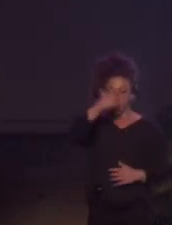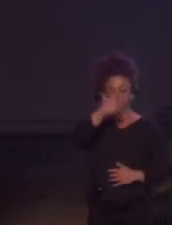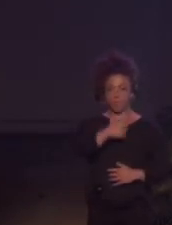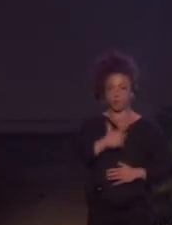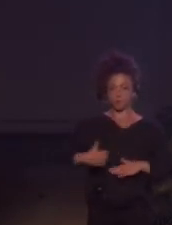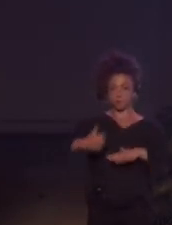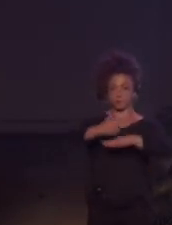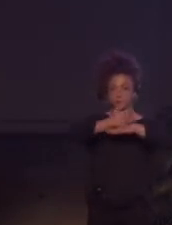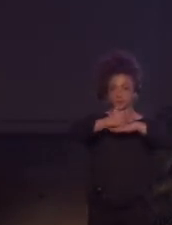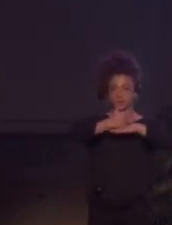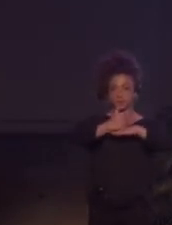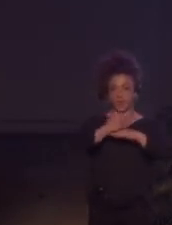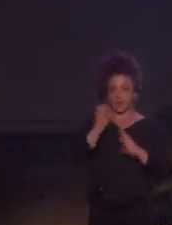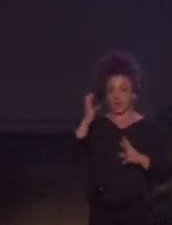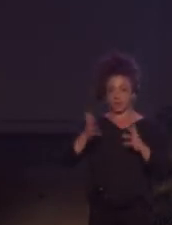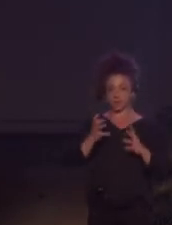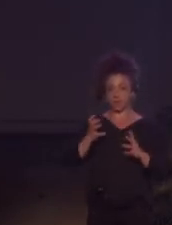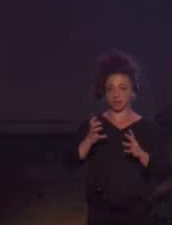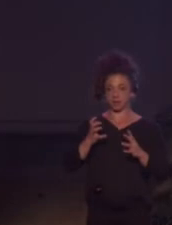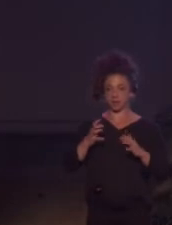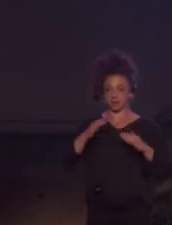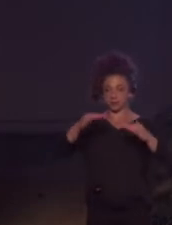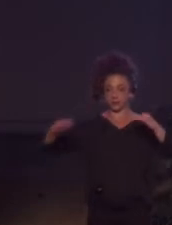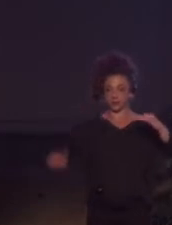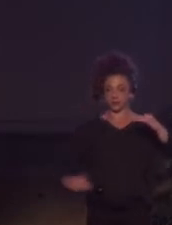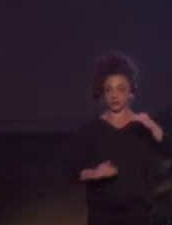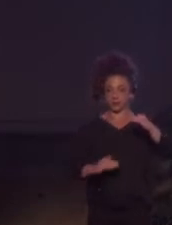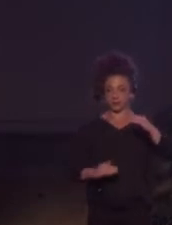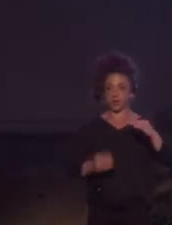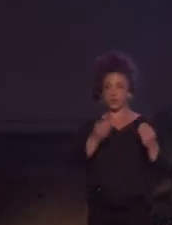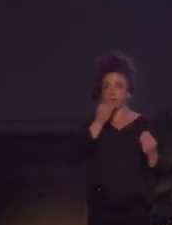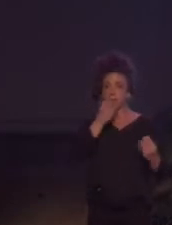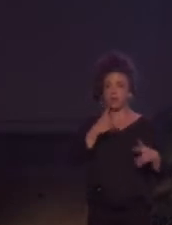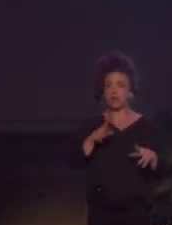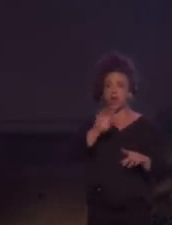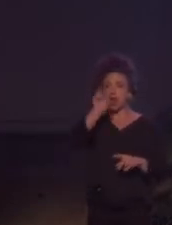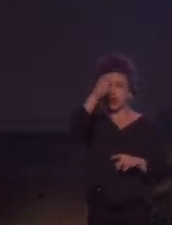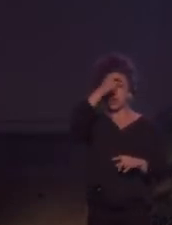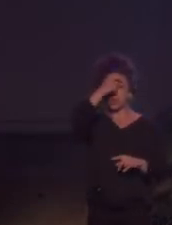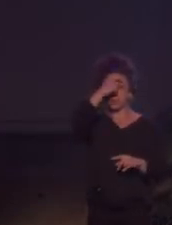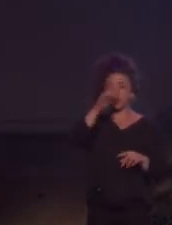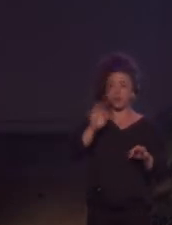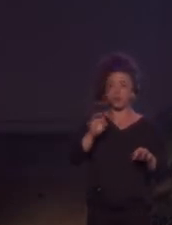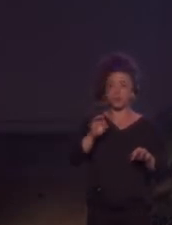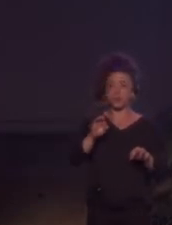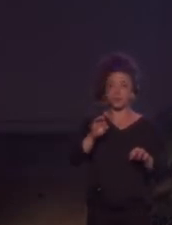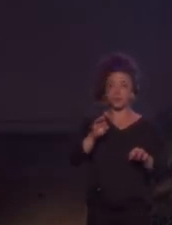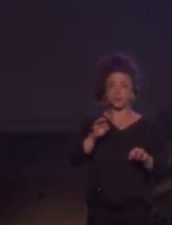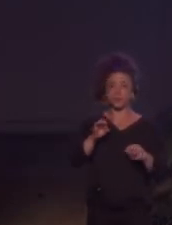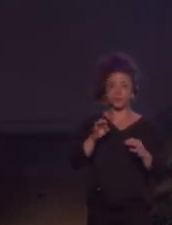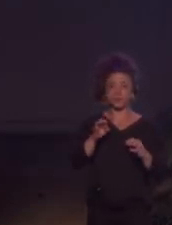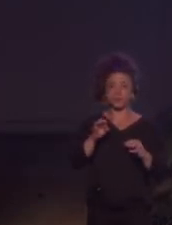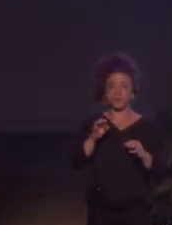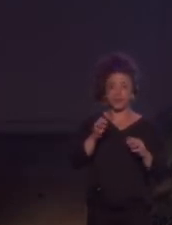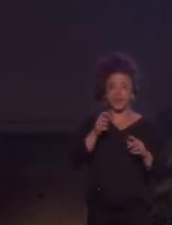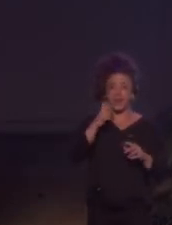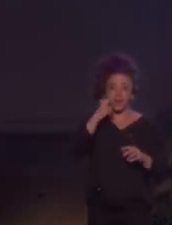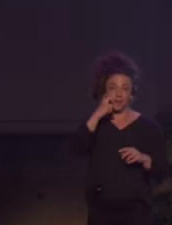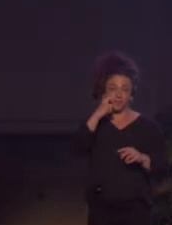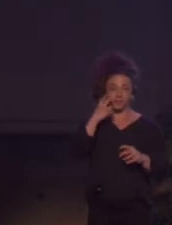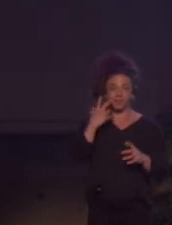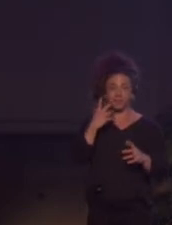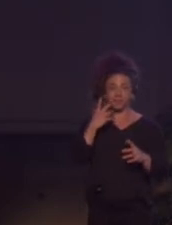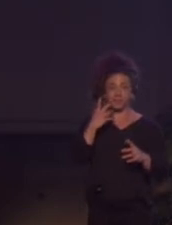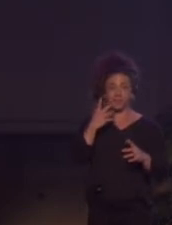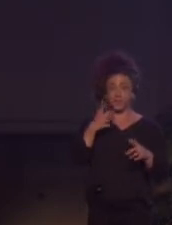especista está aquí. ¿Qué entendemos por especie? Es que la especie lo dejamos ahí como un cajón pequeñito, como si fuese nada, pero estamos